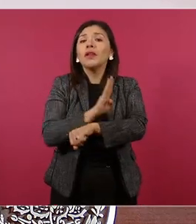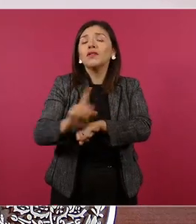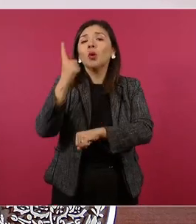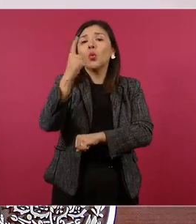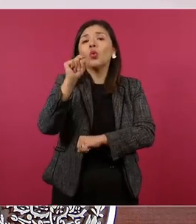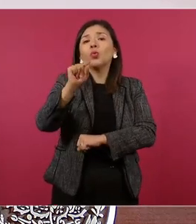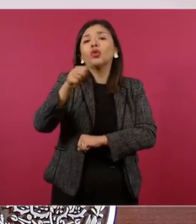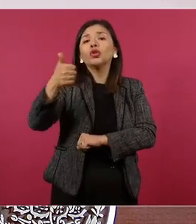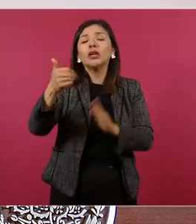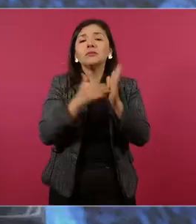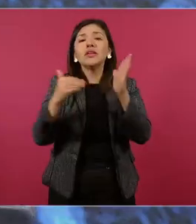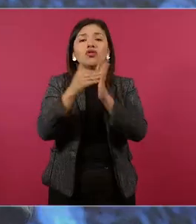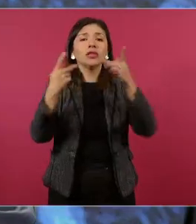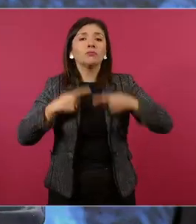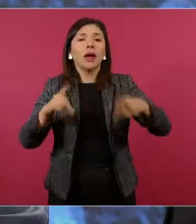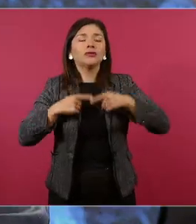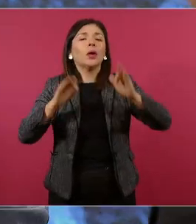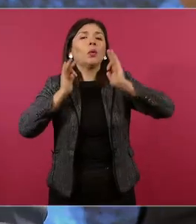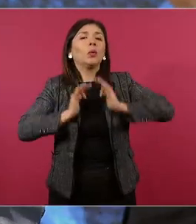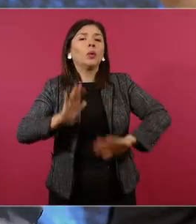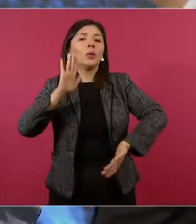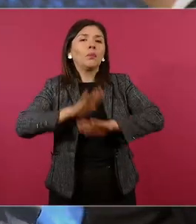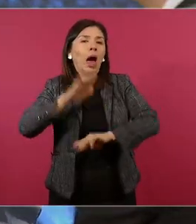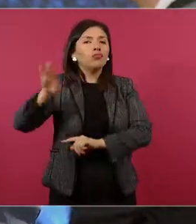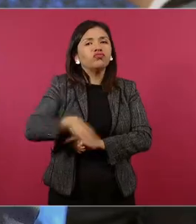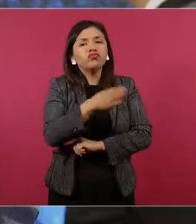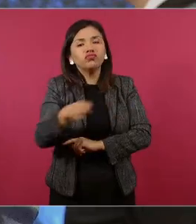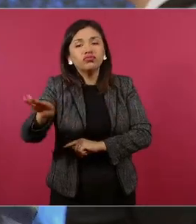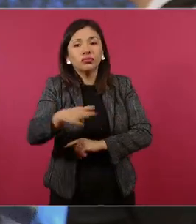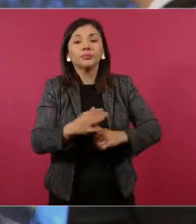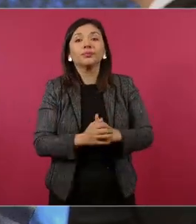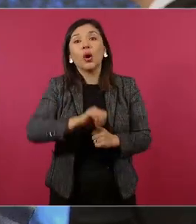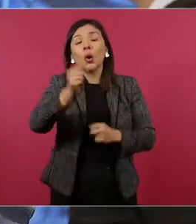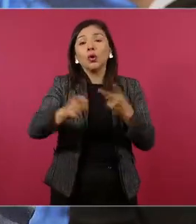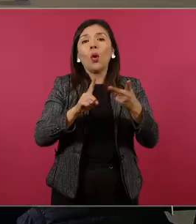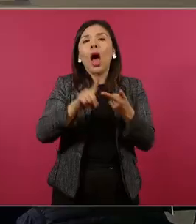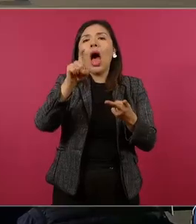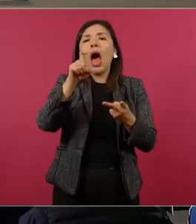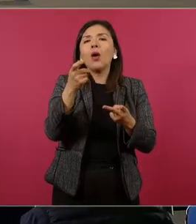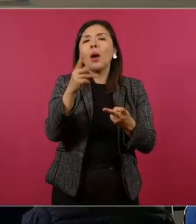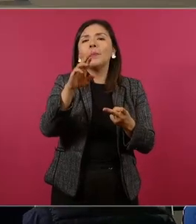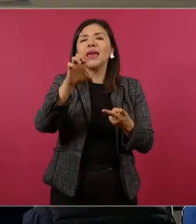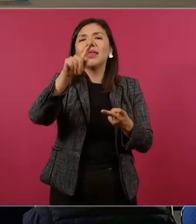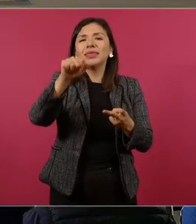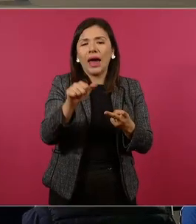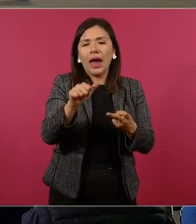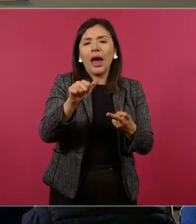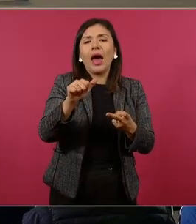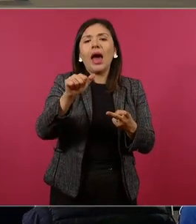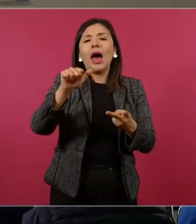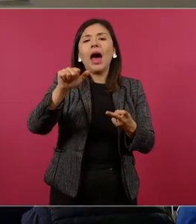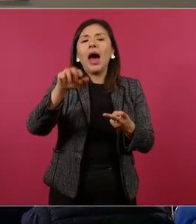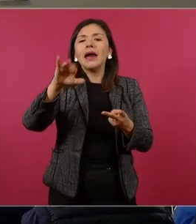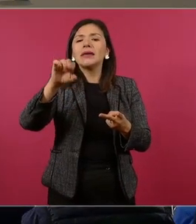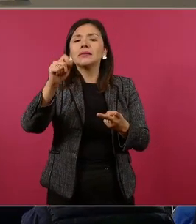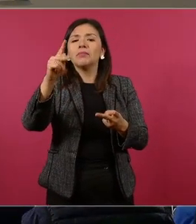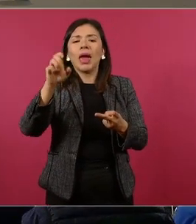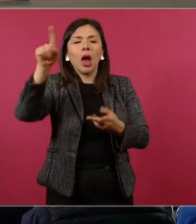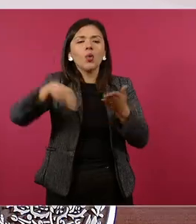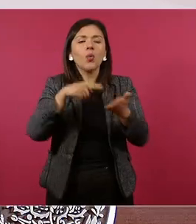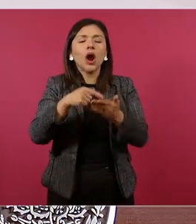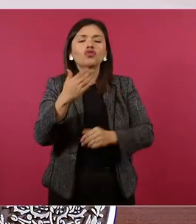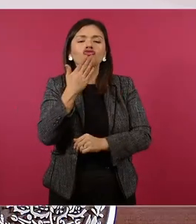millones de habitantes eh También Terminamos el de agua preta bavispe en Sonora que viene de la frontera hacia